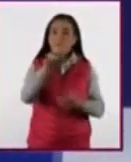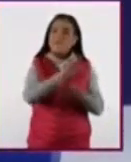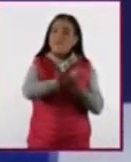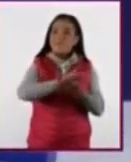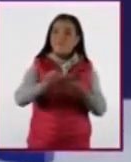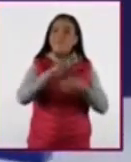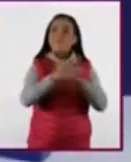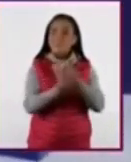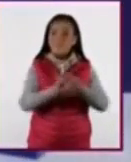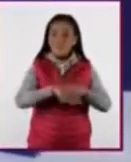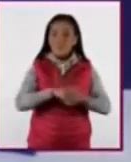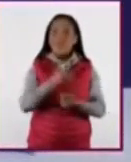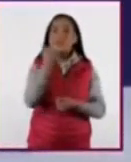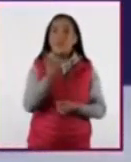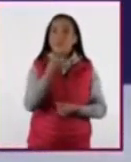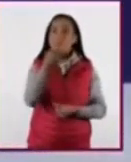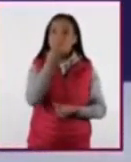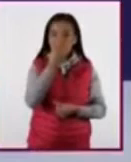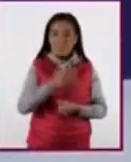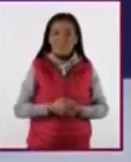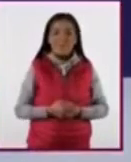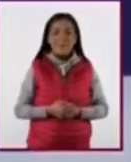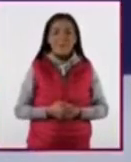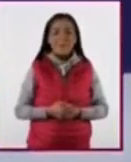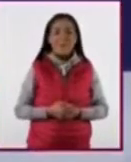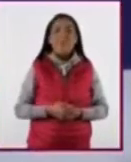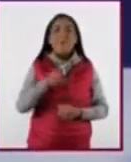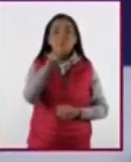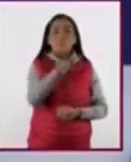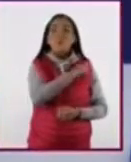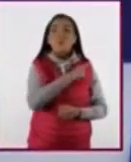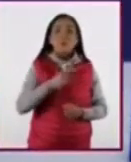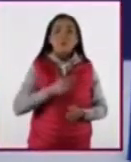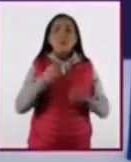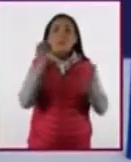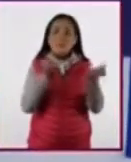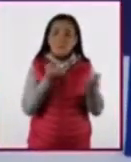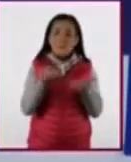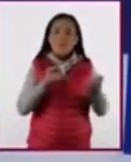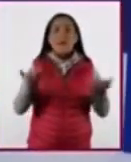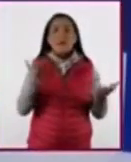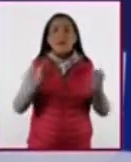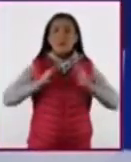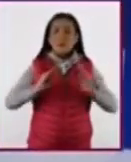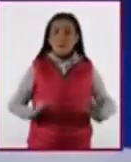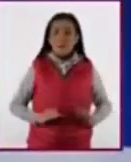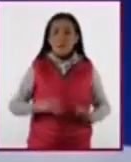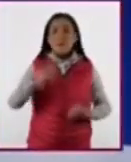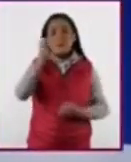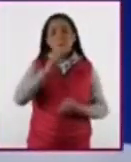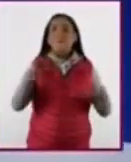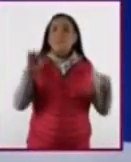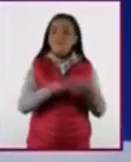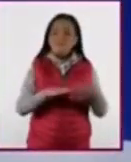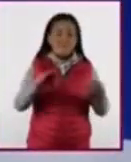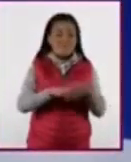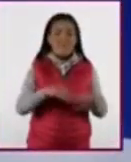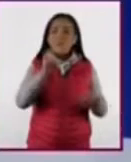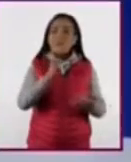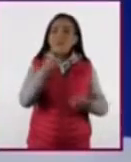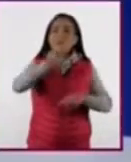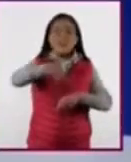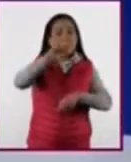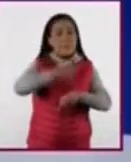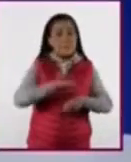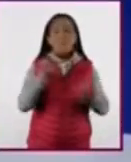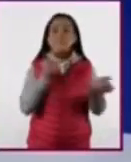posible es recomendable realizar actividad física varias veces por semana.